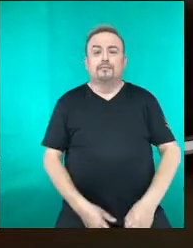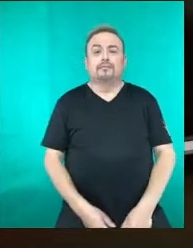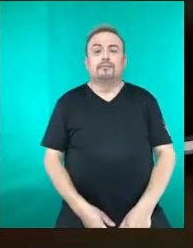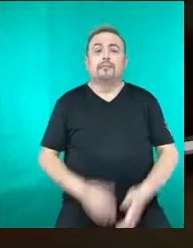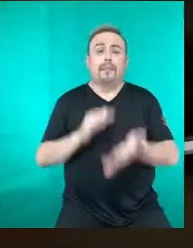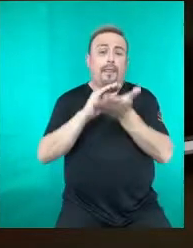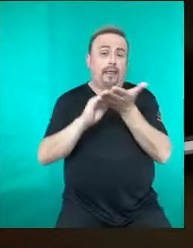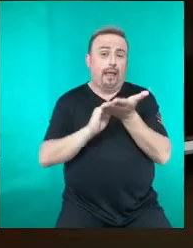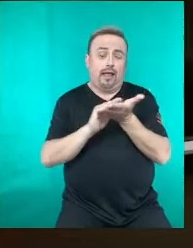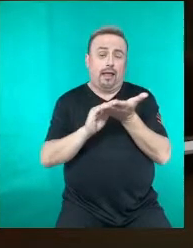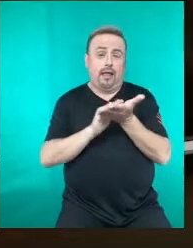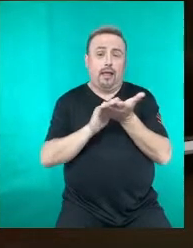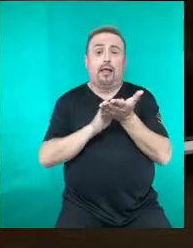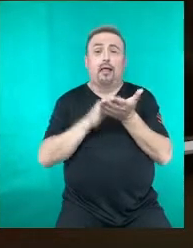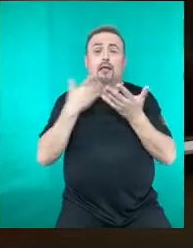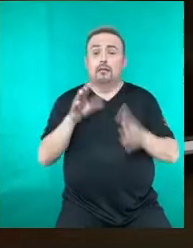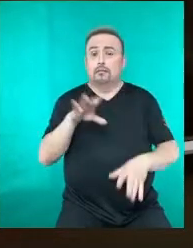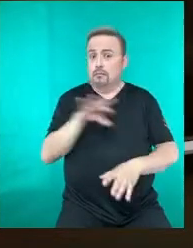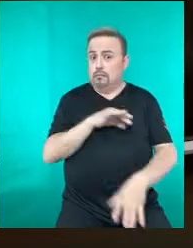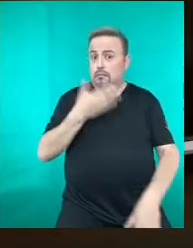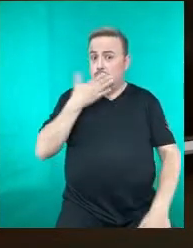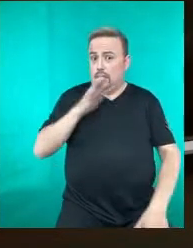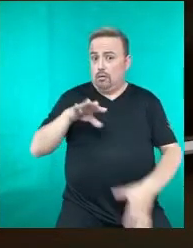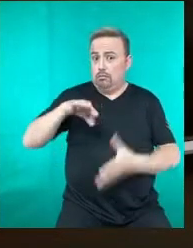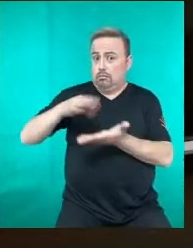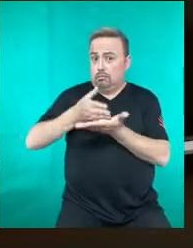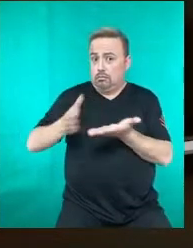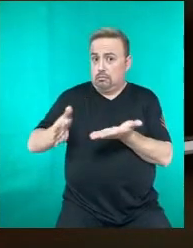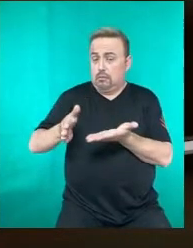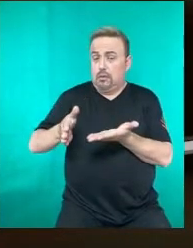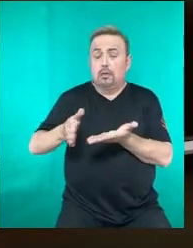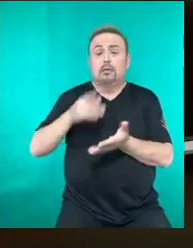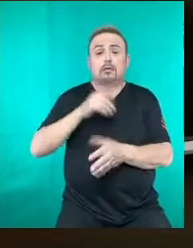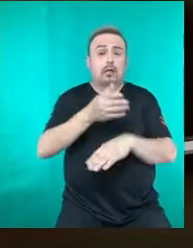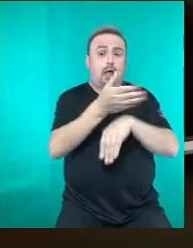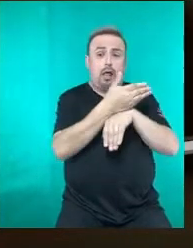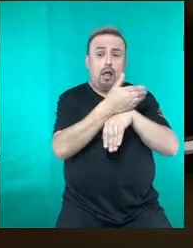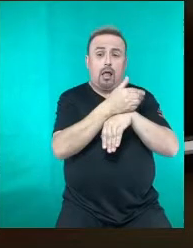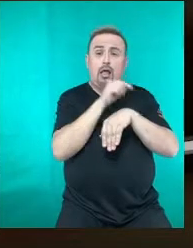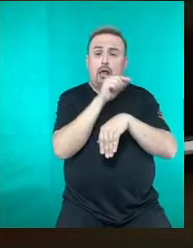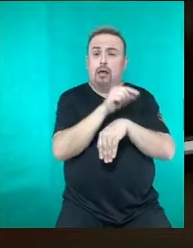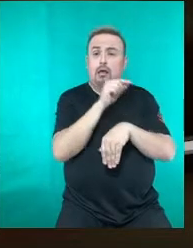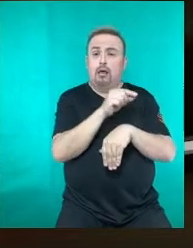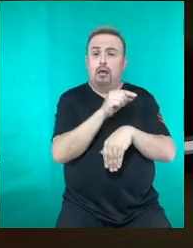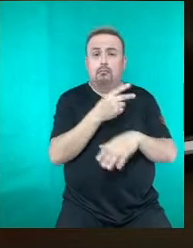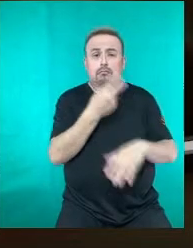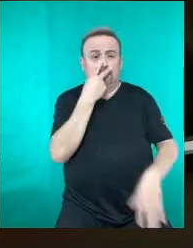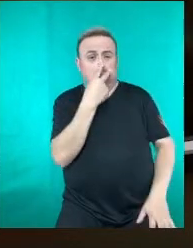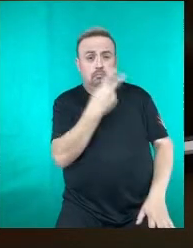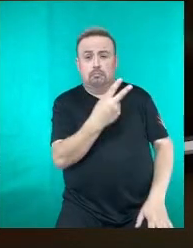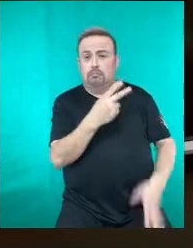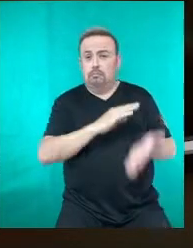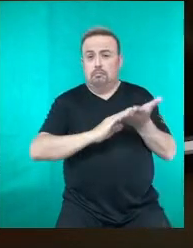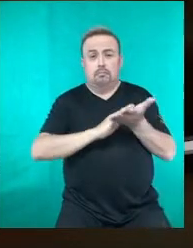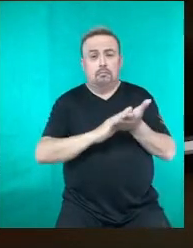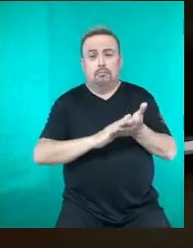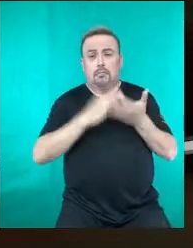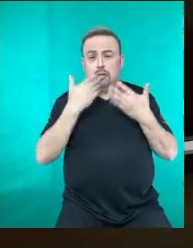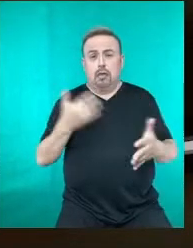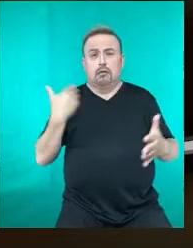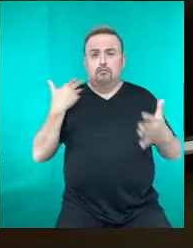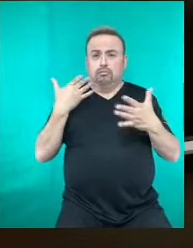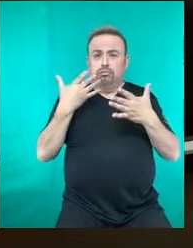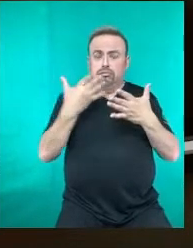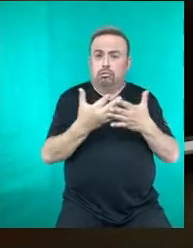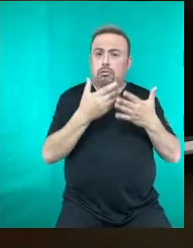Ejemplos. ¿Es la mejor opción la desalinizadora de agua de mar? Arica lo tenemos a la vista. Arica es un caso que venimos hace rato empujando, hemos hecho todos